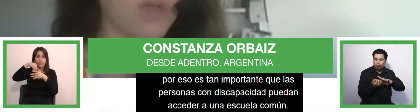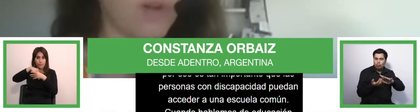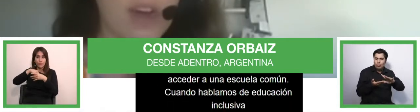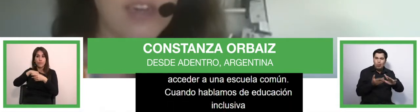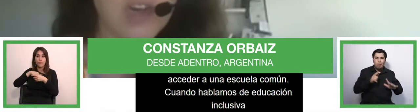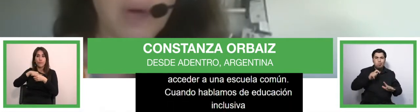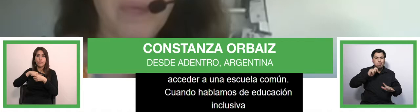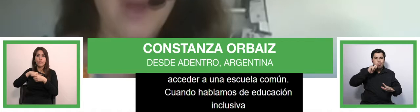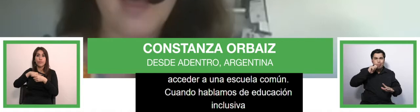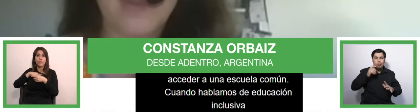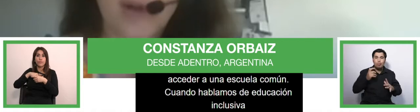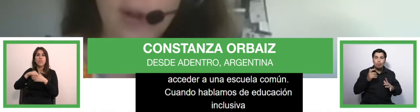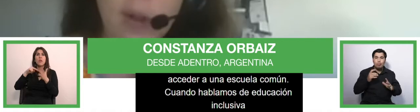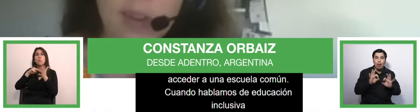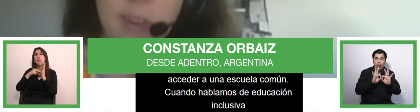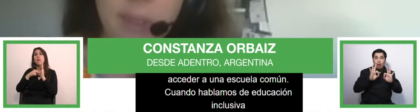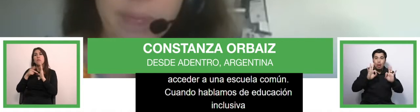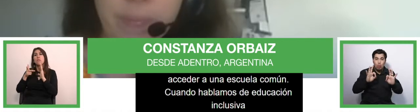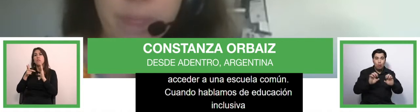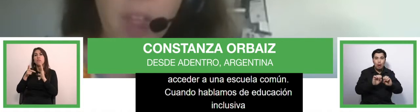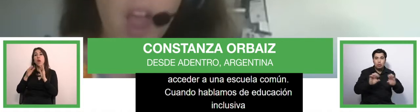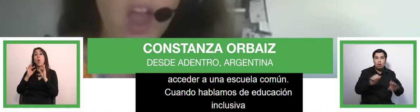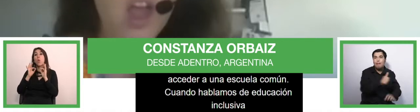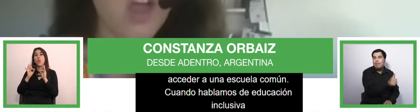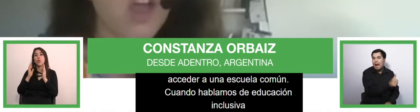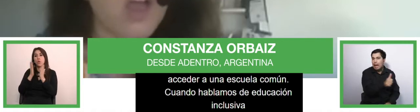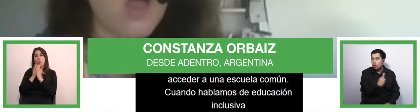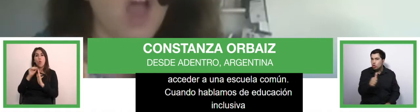hablamos de educación para todos.